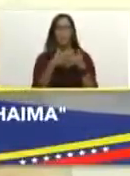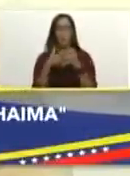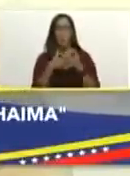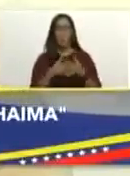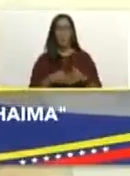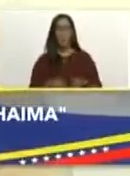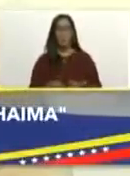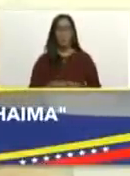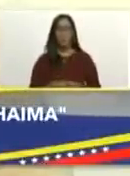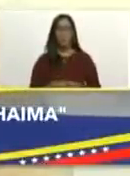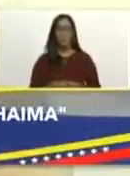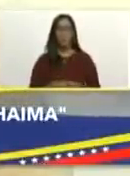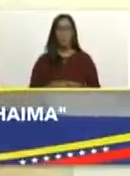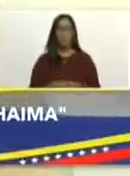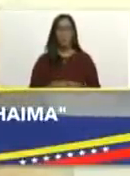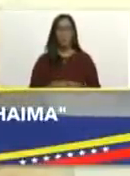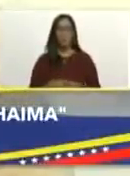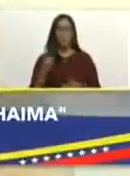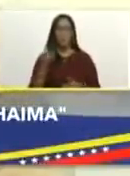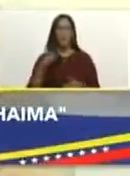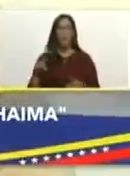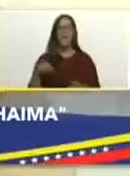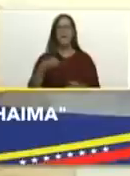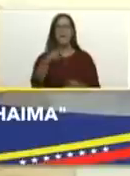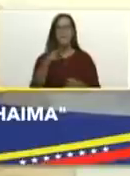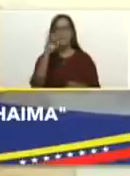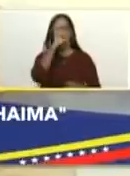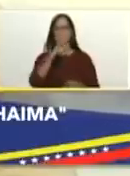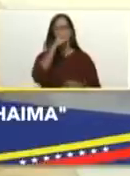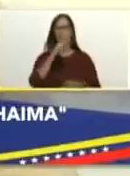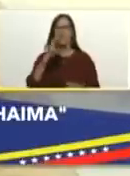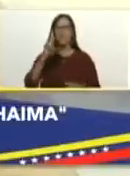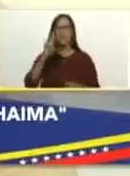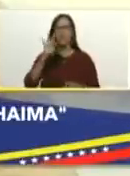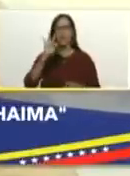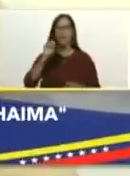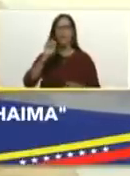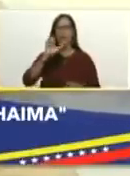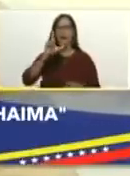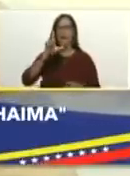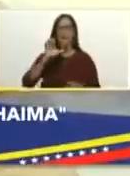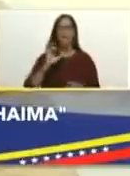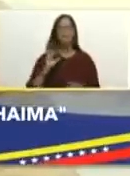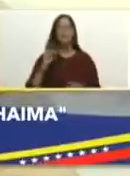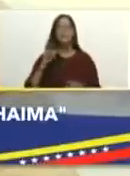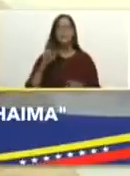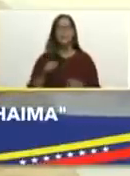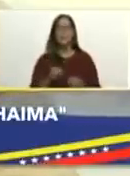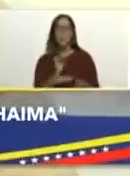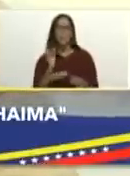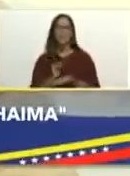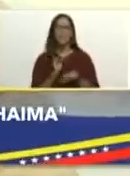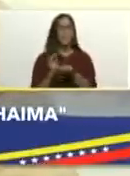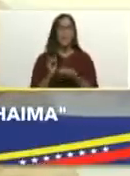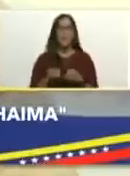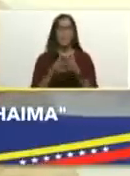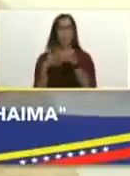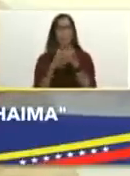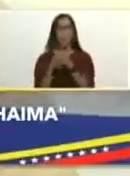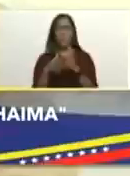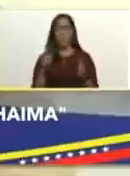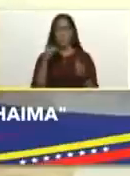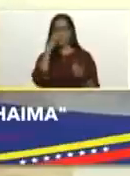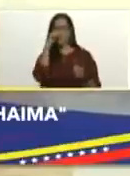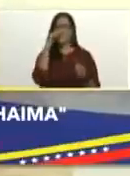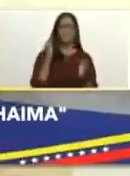norteamericano, como la rata inmunda de Rafael Ramírez, protegido por el imperio norteamericano, viviendo en un castillo, una mansión en